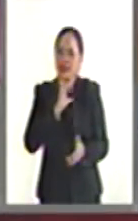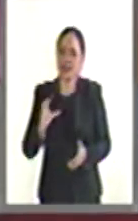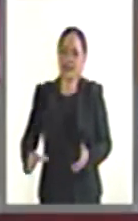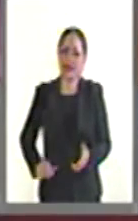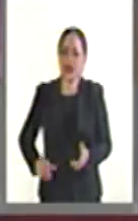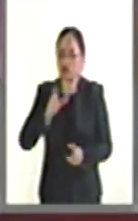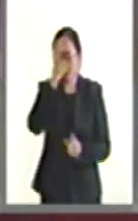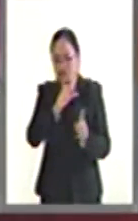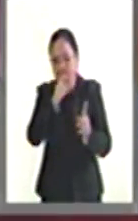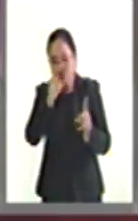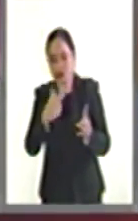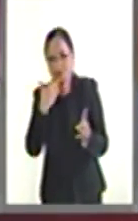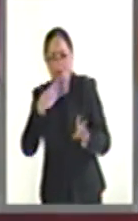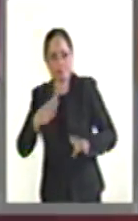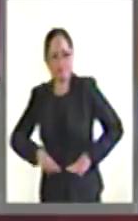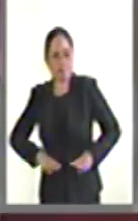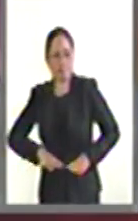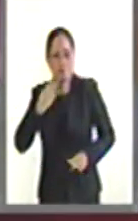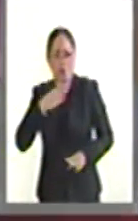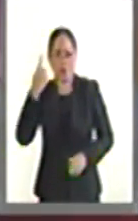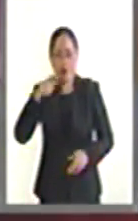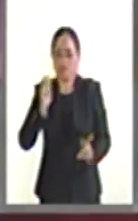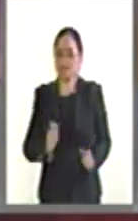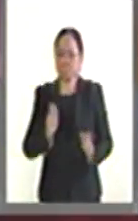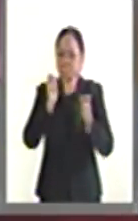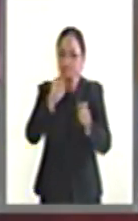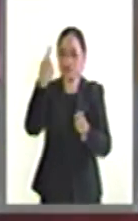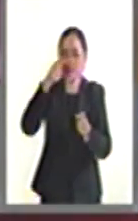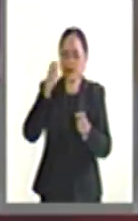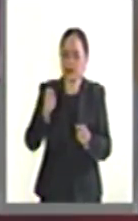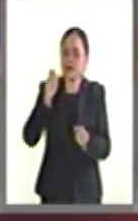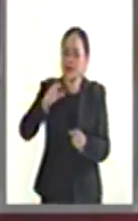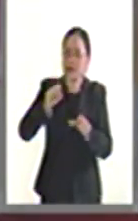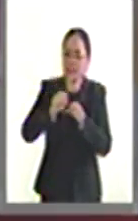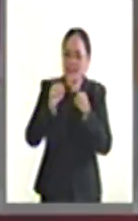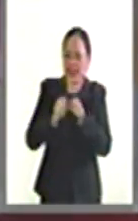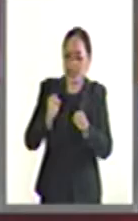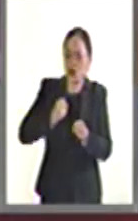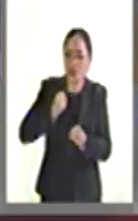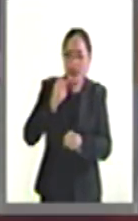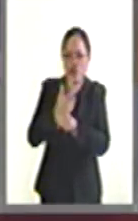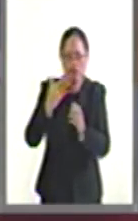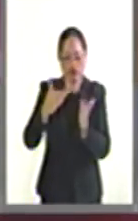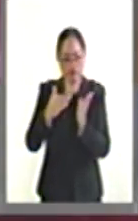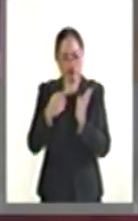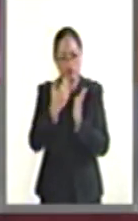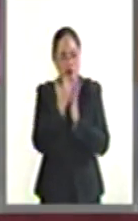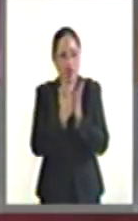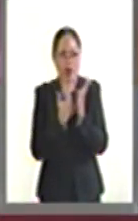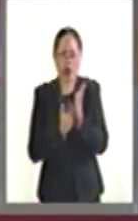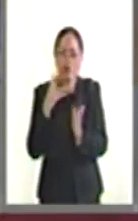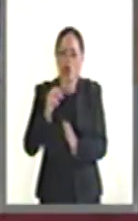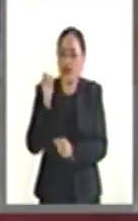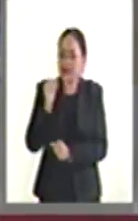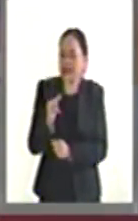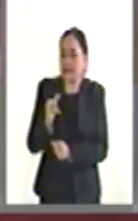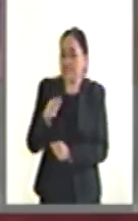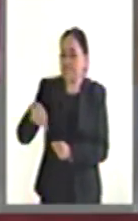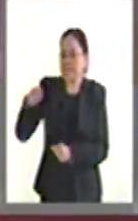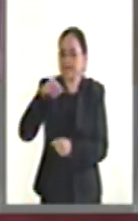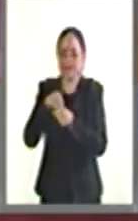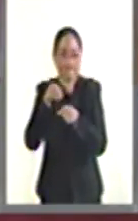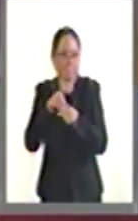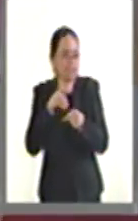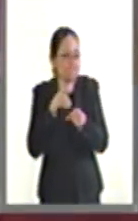y perfiles idóneos para ocupar un cargo en la Sala Superior y no hacerlo de manera